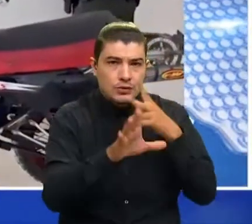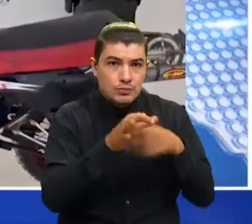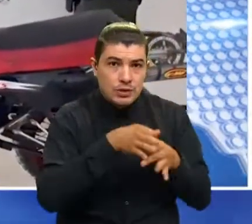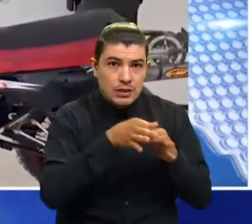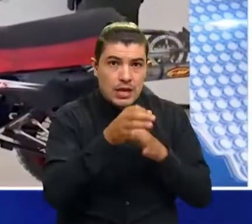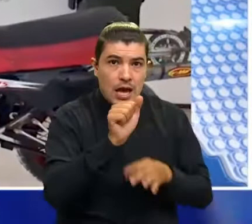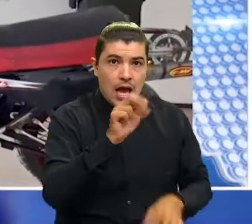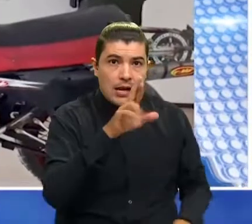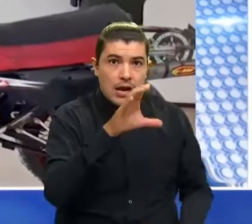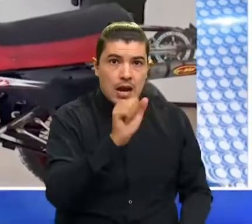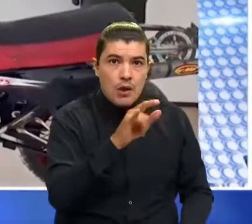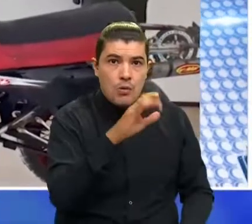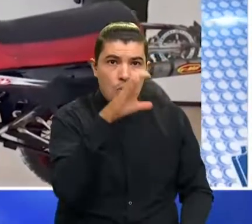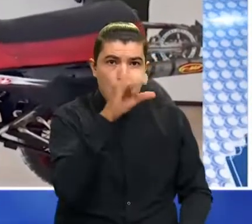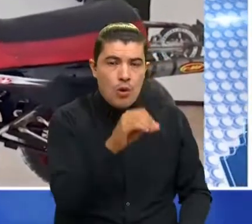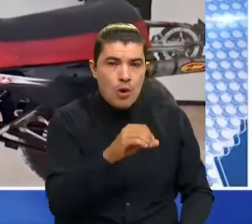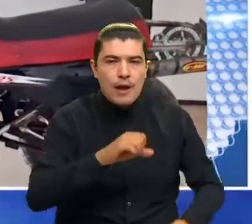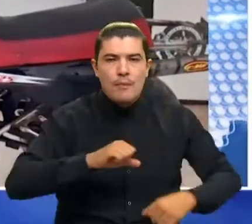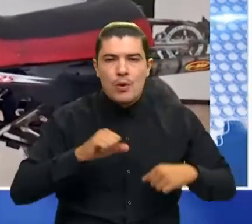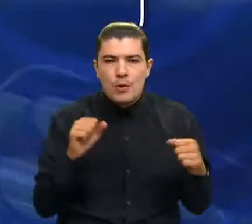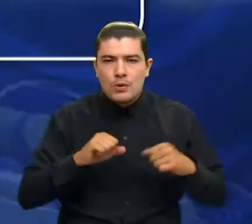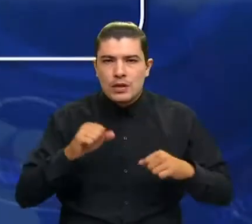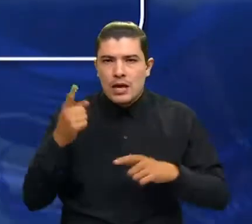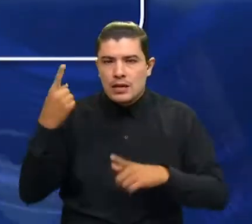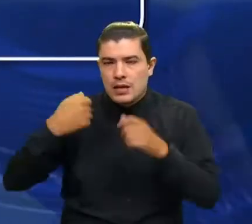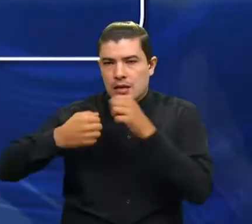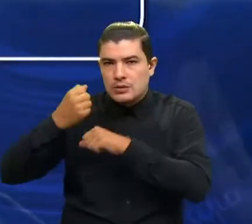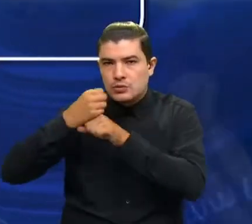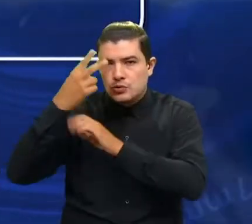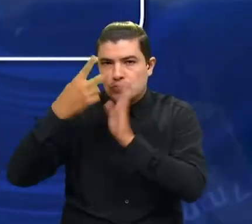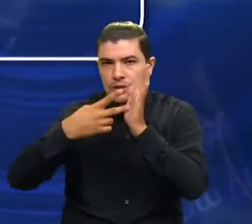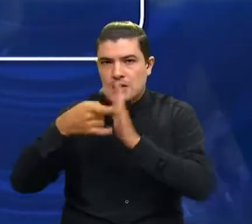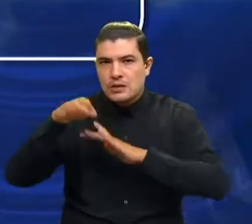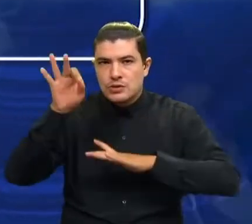Arcauco que había sido hurtada en Bogotá en el año 2018.